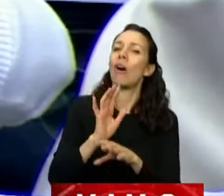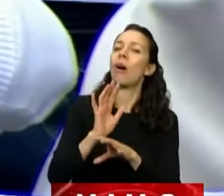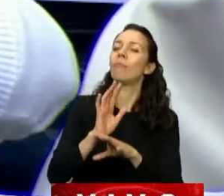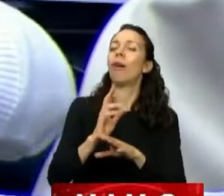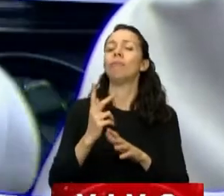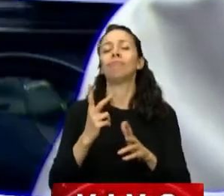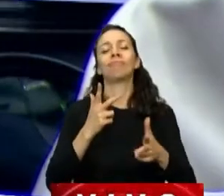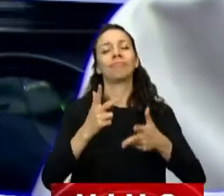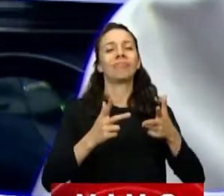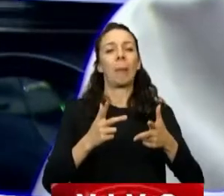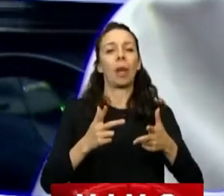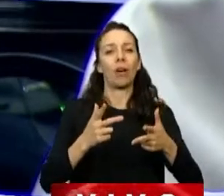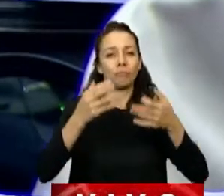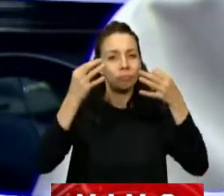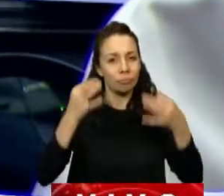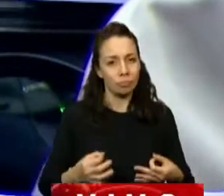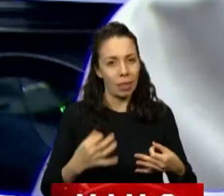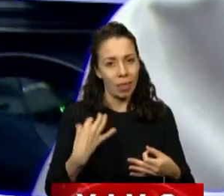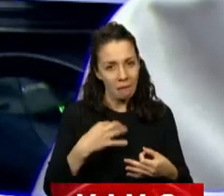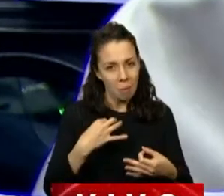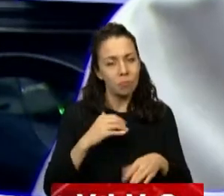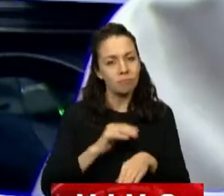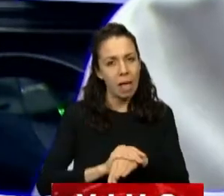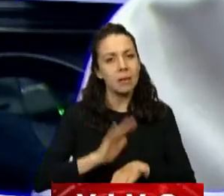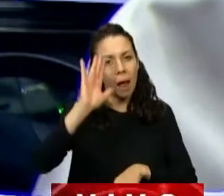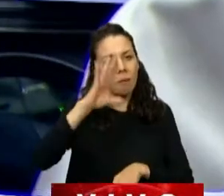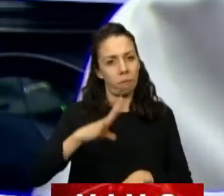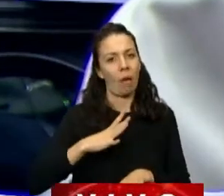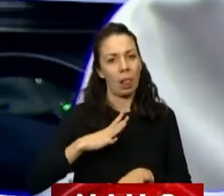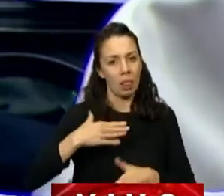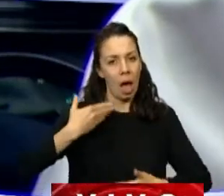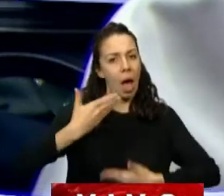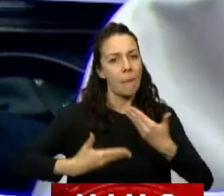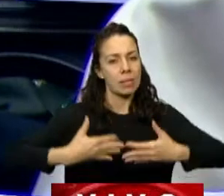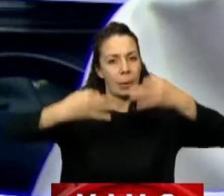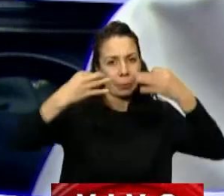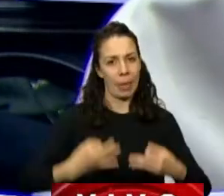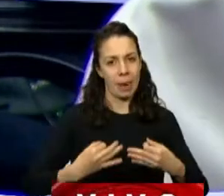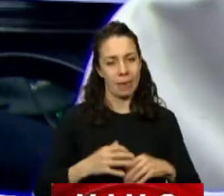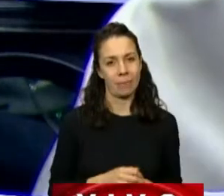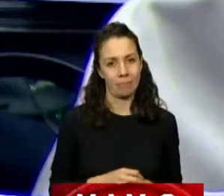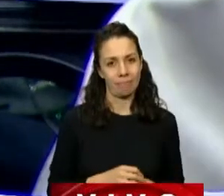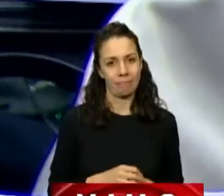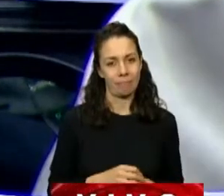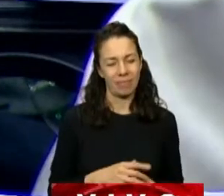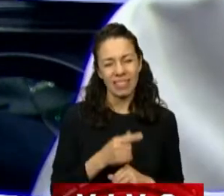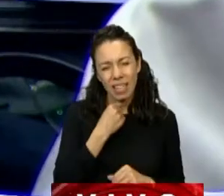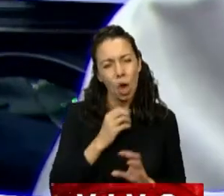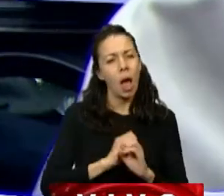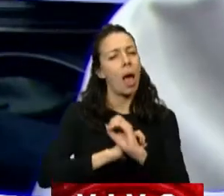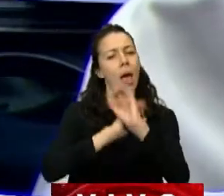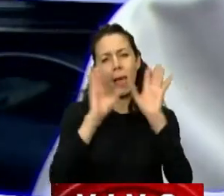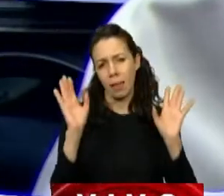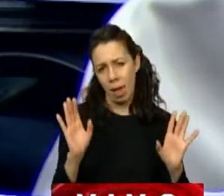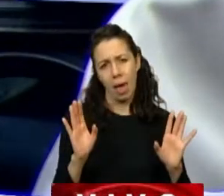no hacerse cargo de que no estamos avanzando. Pongamos en esto un manto de claridad, pongamos